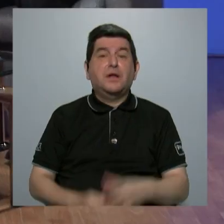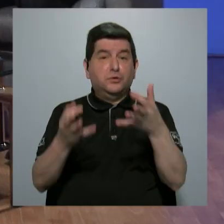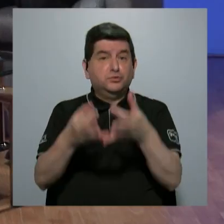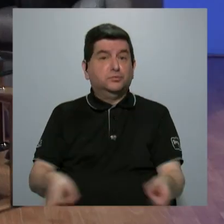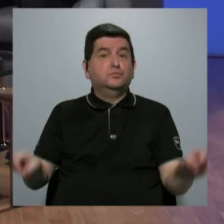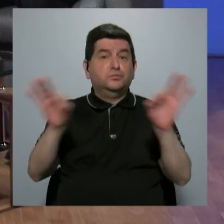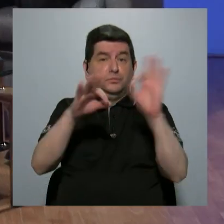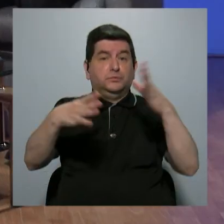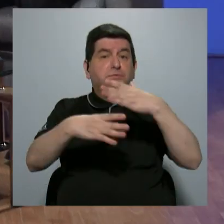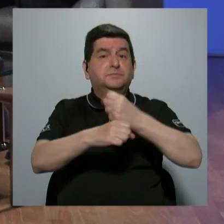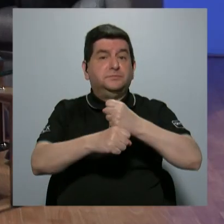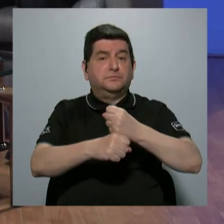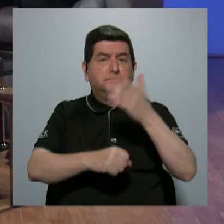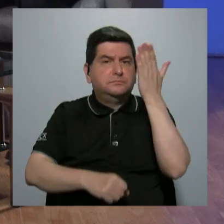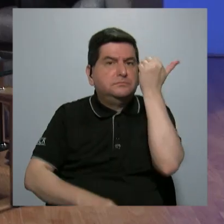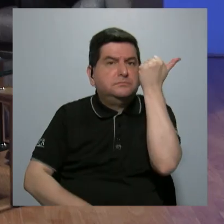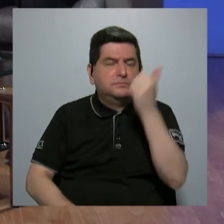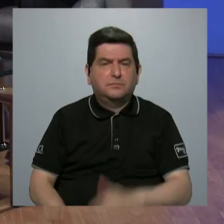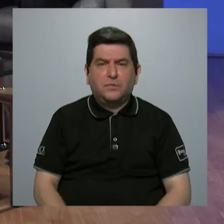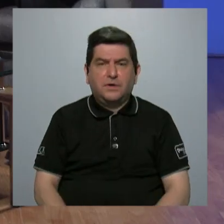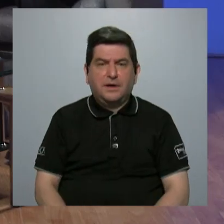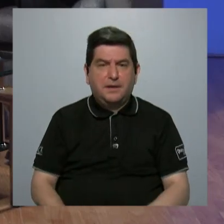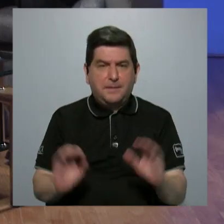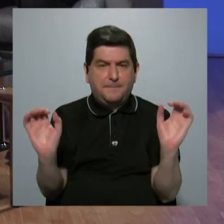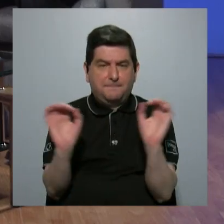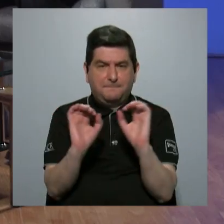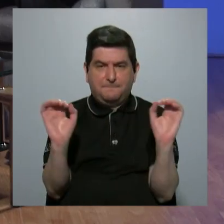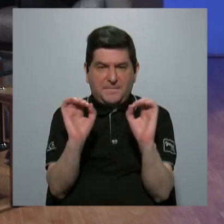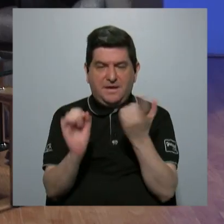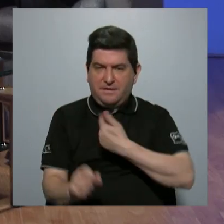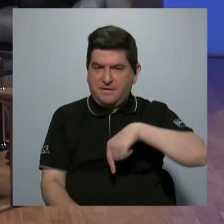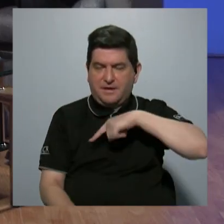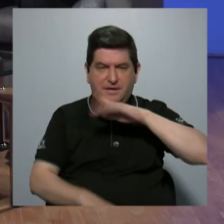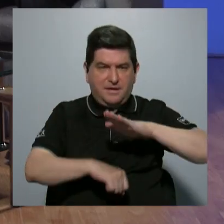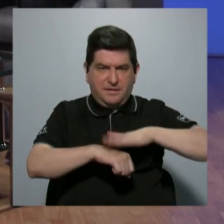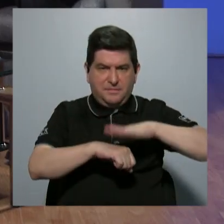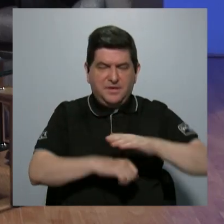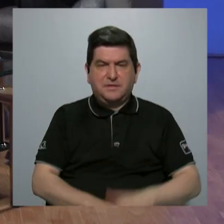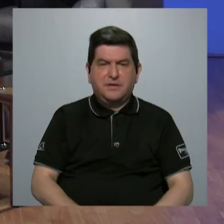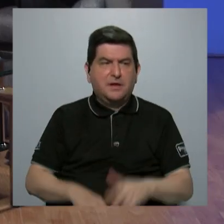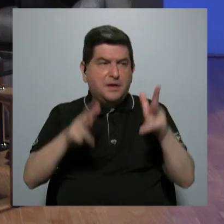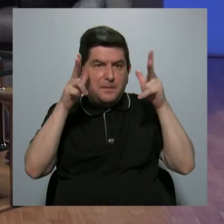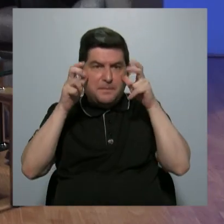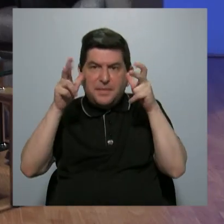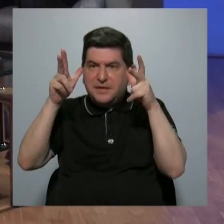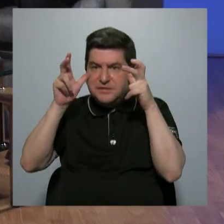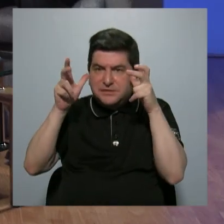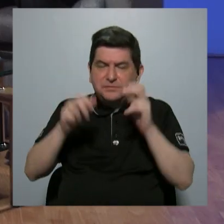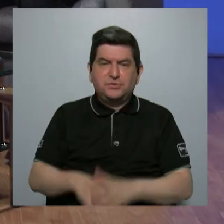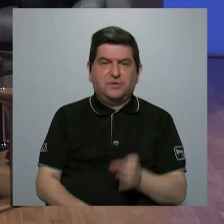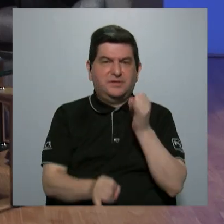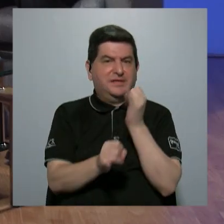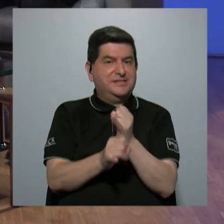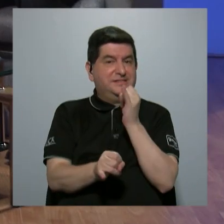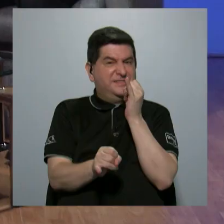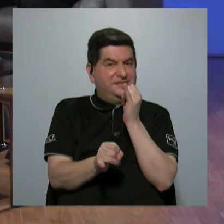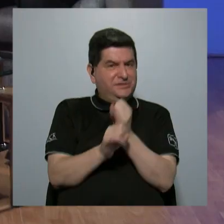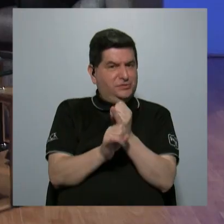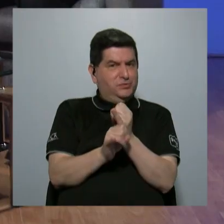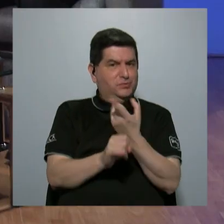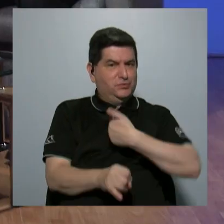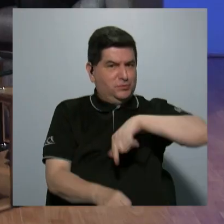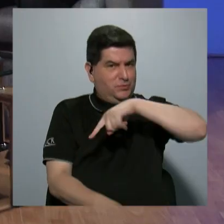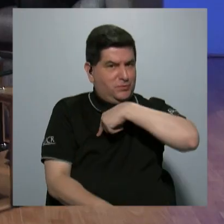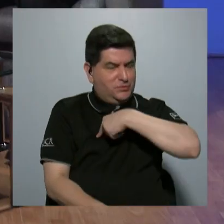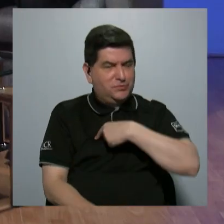importante hacerlo porque bajo ninguna circunstancia deberíamos dejar que nos perciban como una institución que